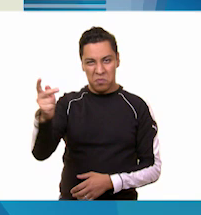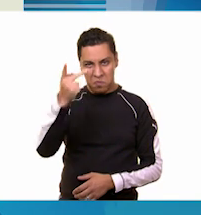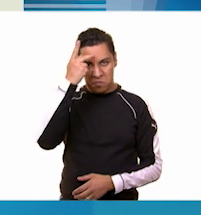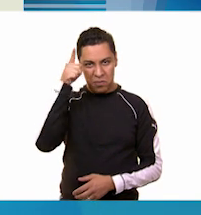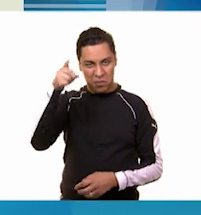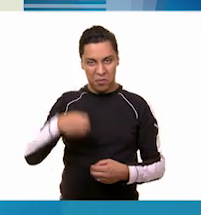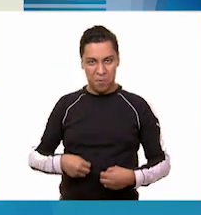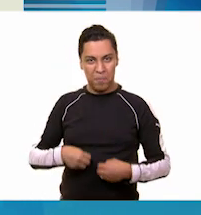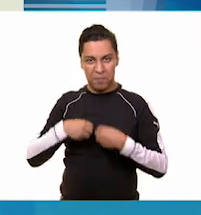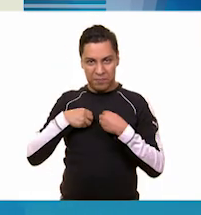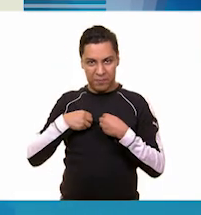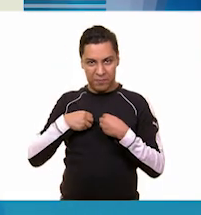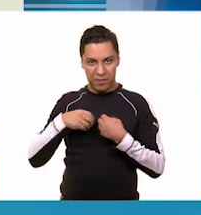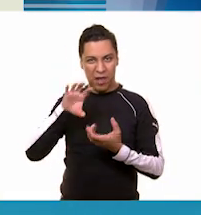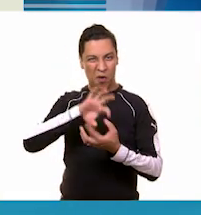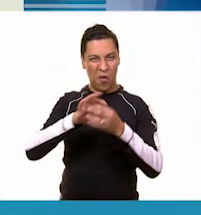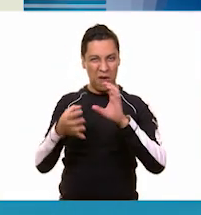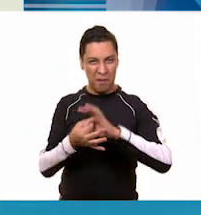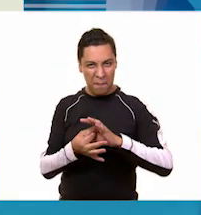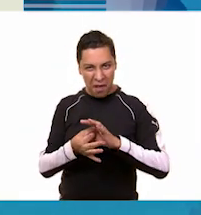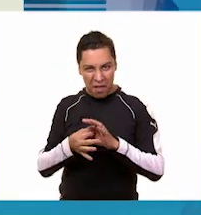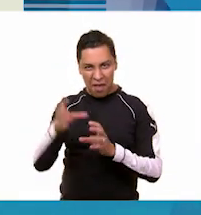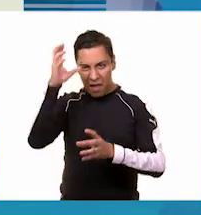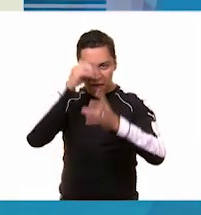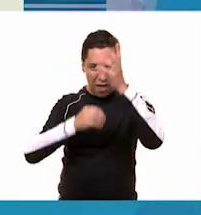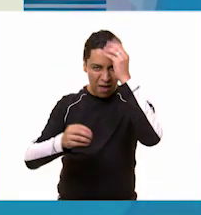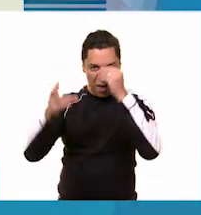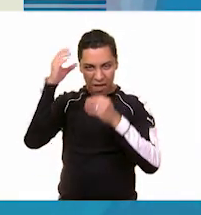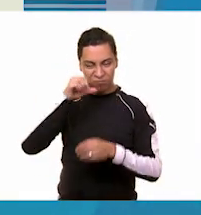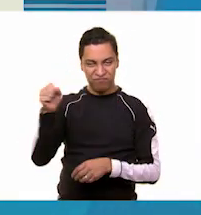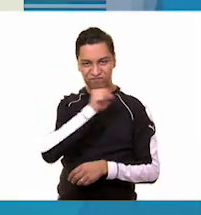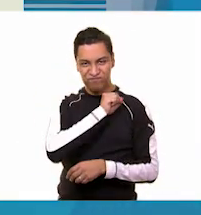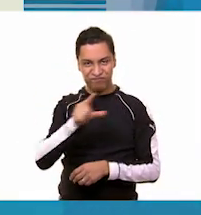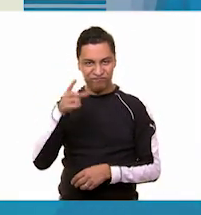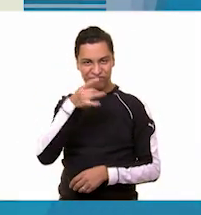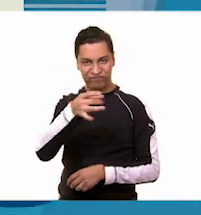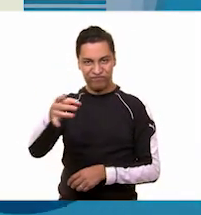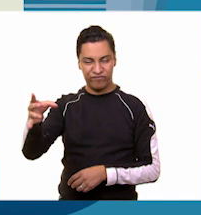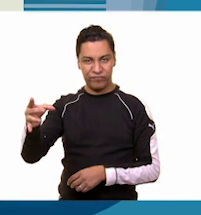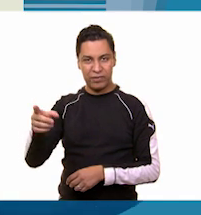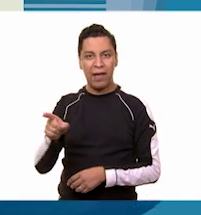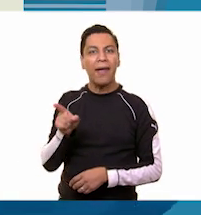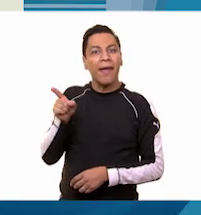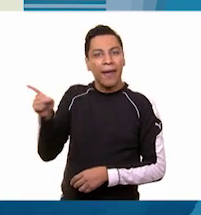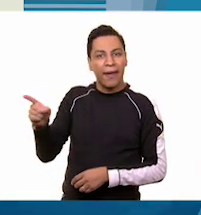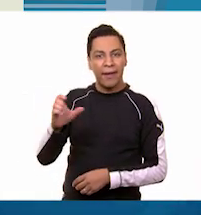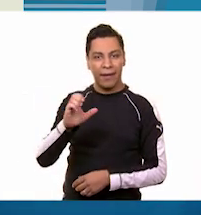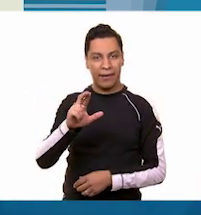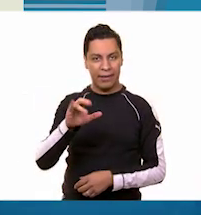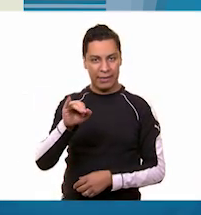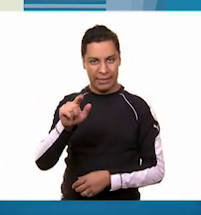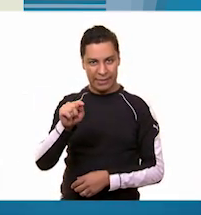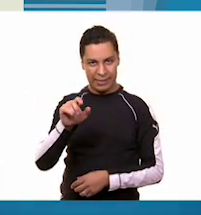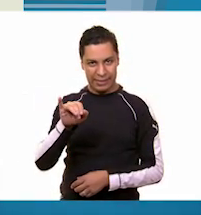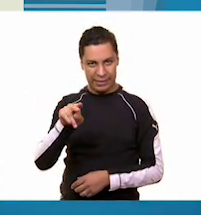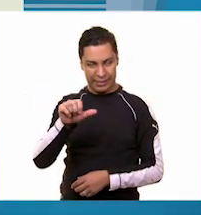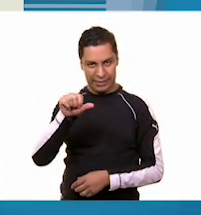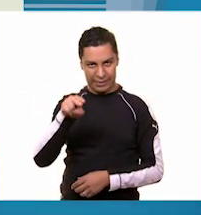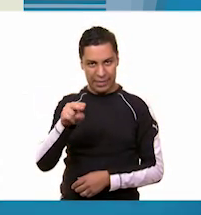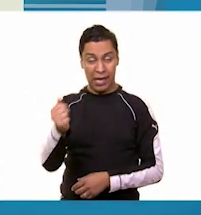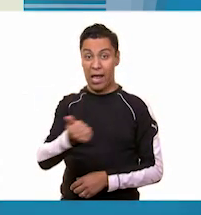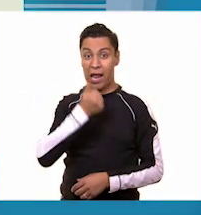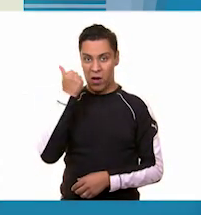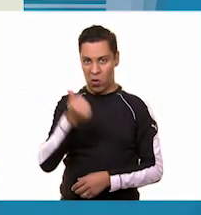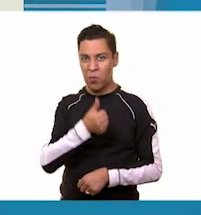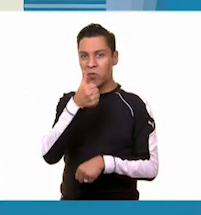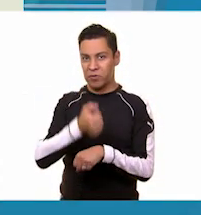Olimpiada del Conocimiento Infantil. Ay, que ese niño es Cristian Adrián Hernández Torres, que es alumno